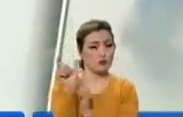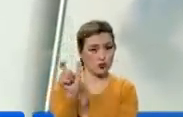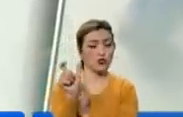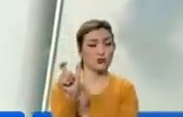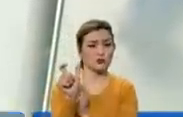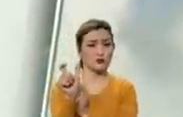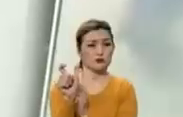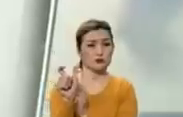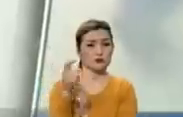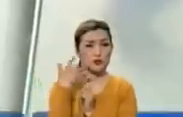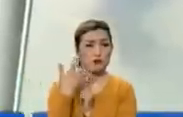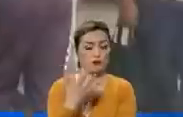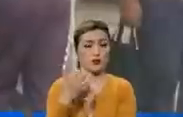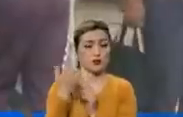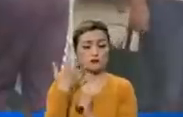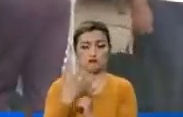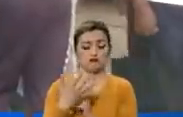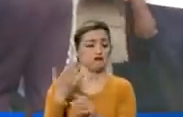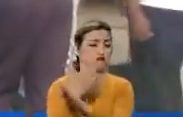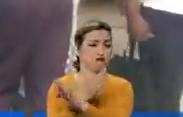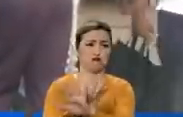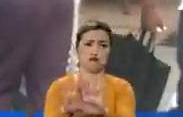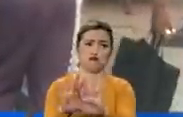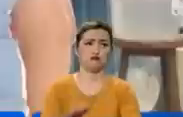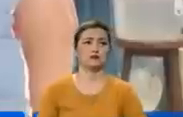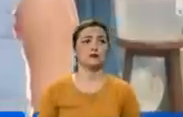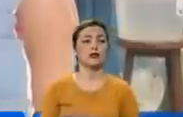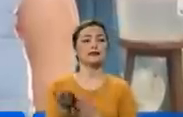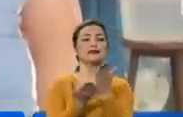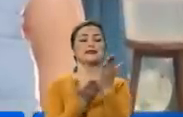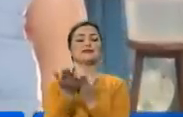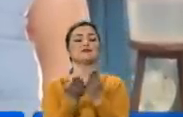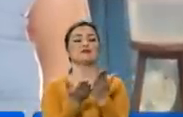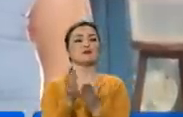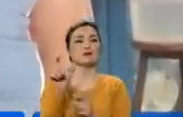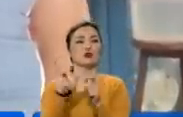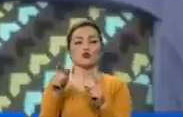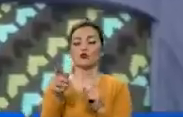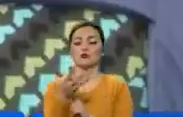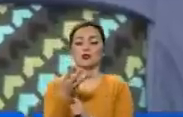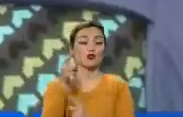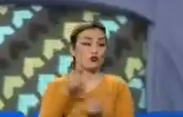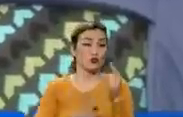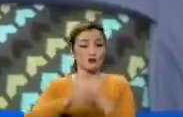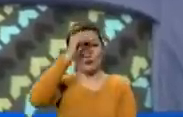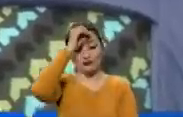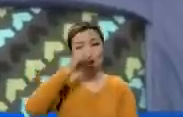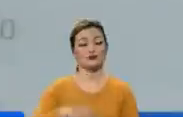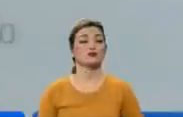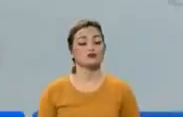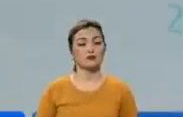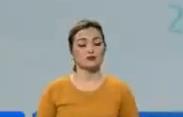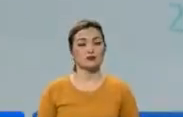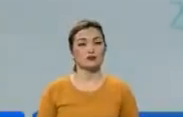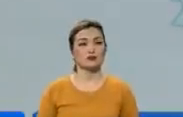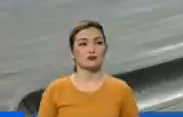le sale para la fecha que le dé el sistema. Aseguran que les brindan un servicio a los usuarios que no logran hacerlo y que son efectivos por